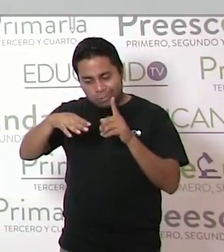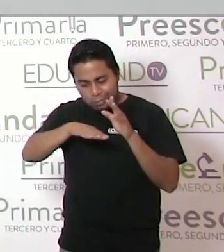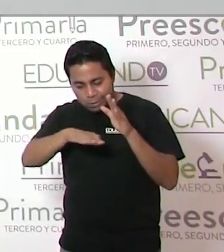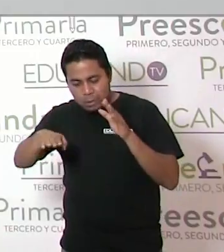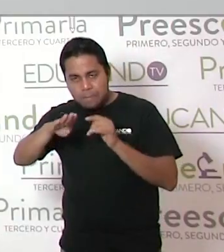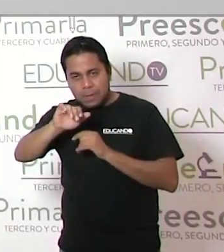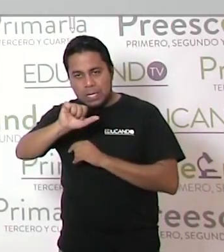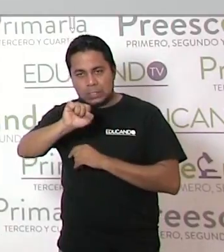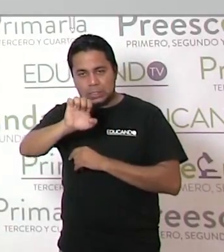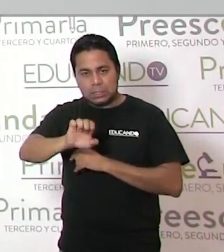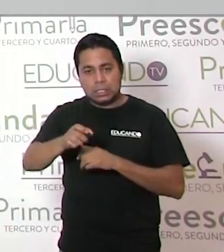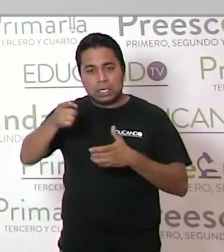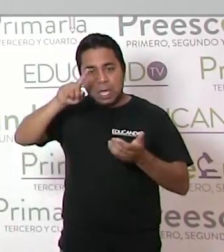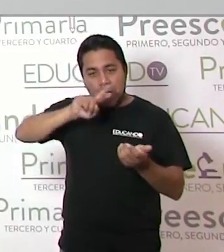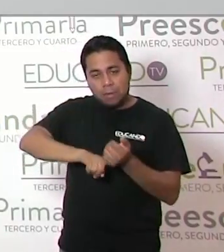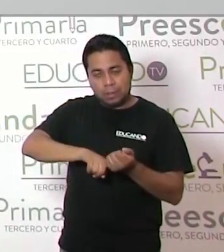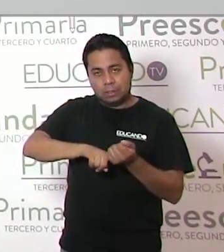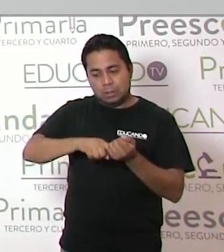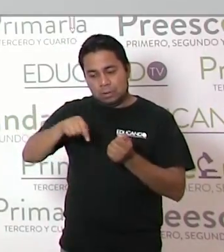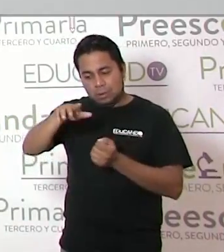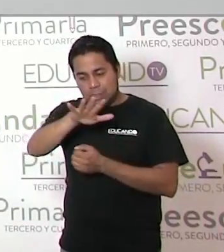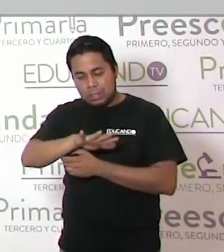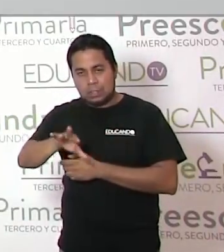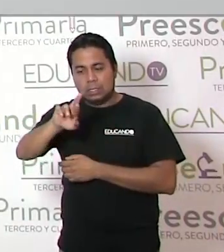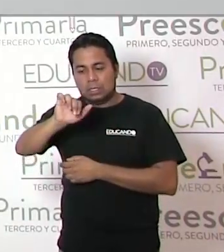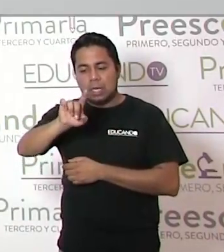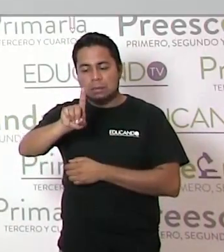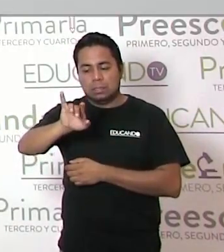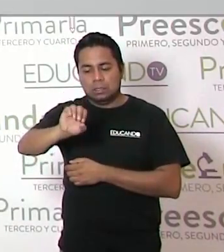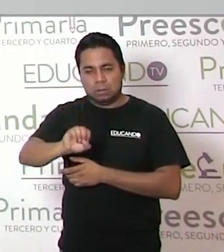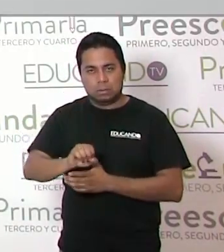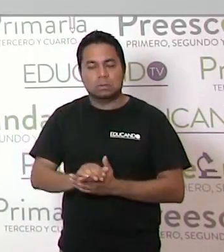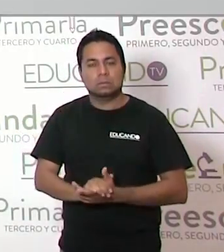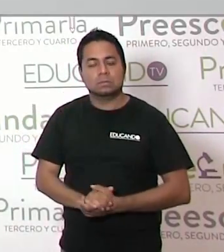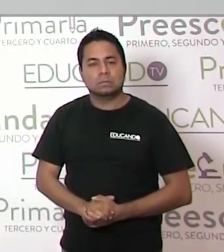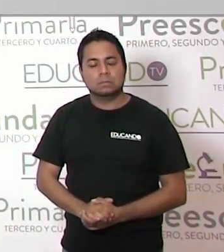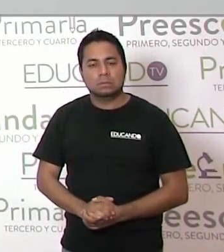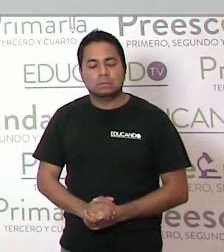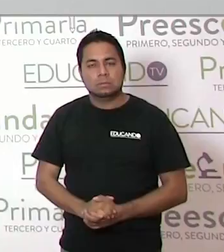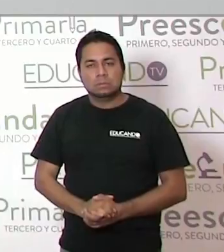Y aquí se llama radio.